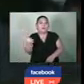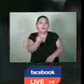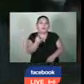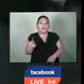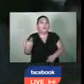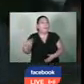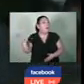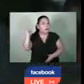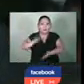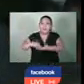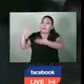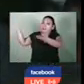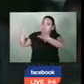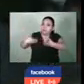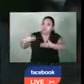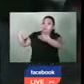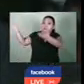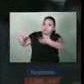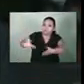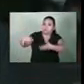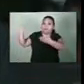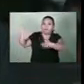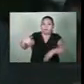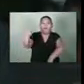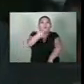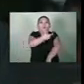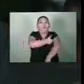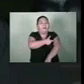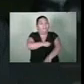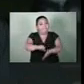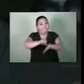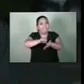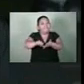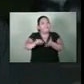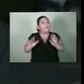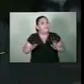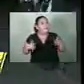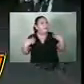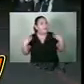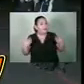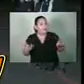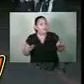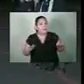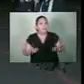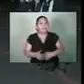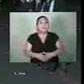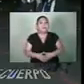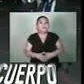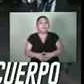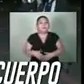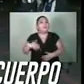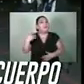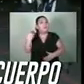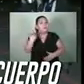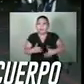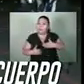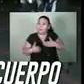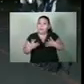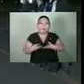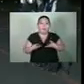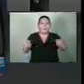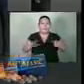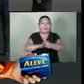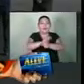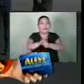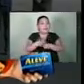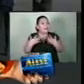llegando lotes de vacuna al territorio. Es muy importante el recalcar que parte del poder salir adelante ante la pandemia es